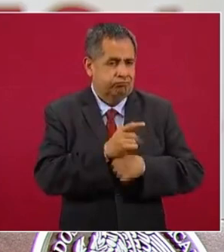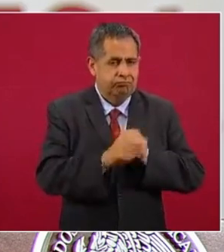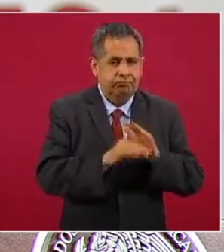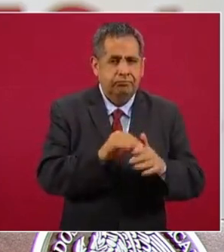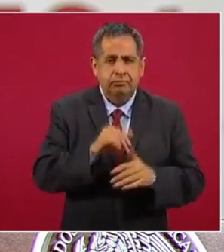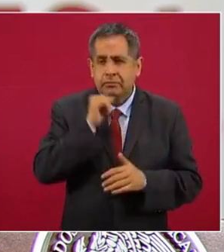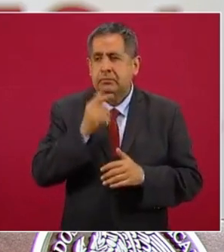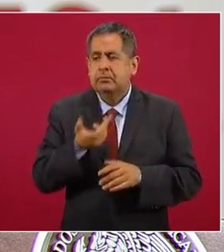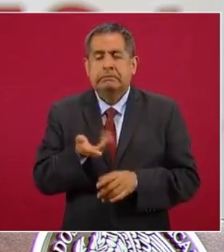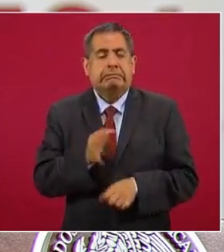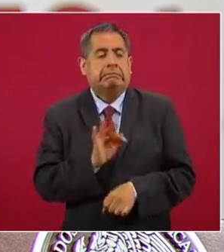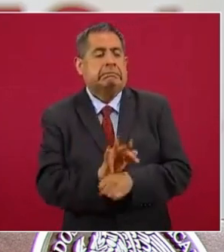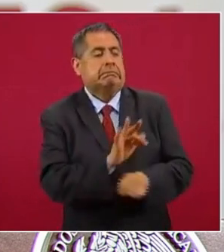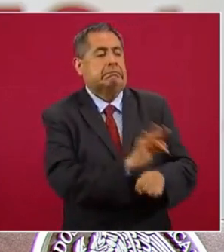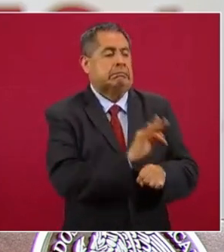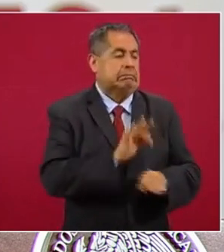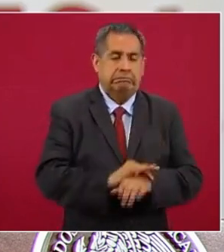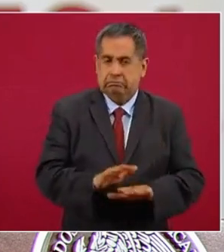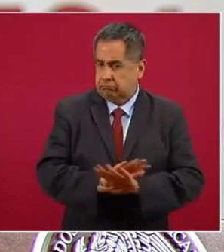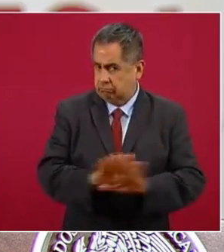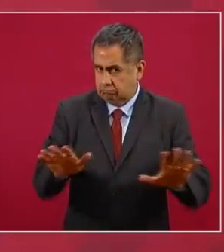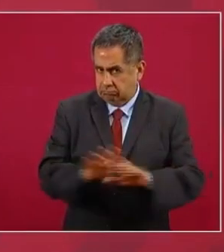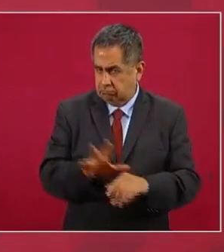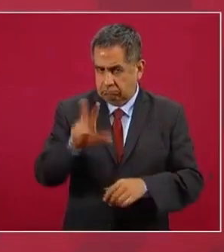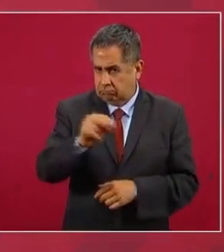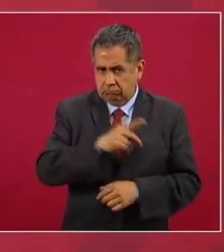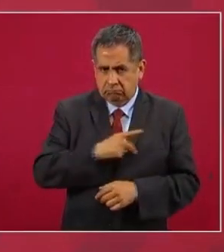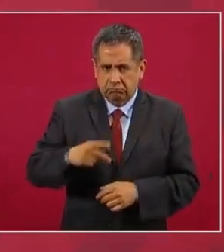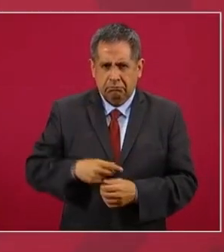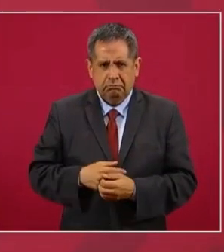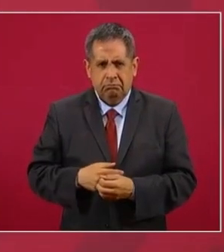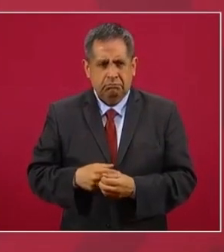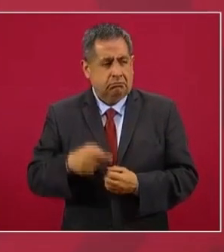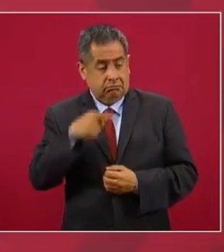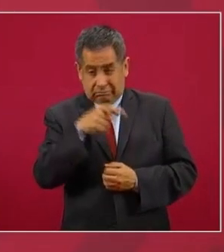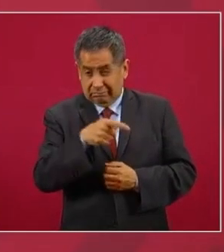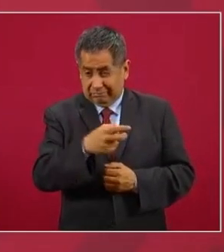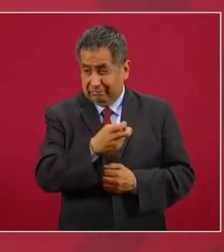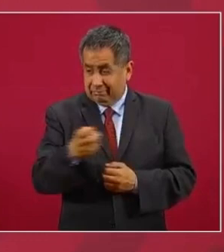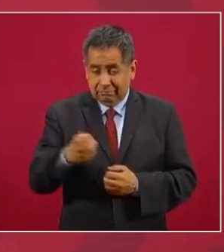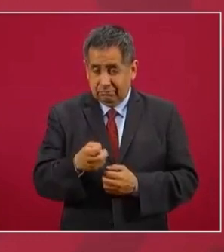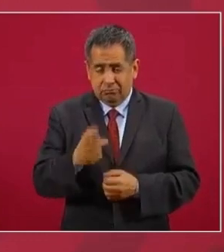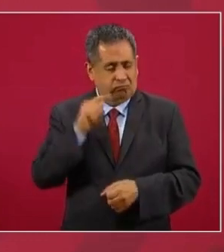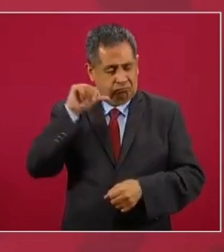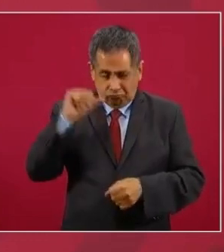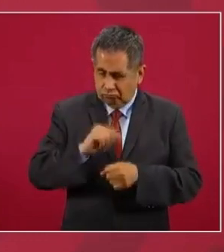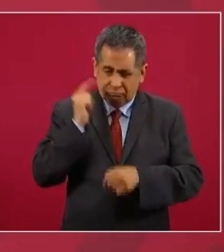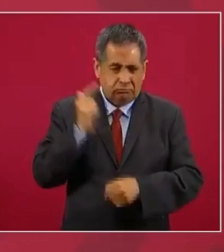Nada de estar protegiendo a nadie. Cuando hay un asunto así,